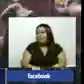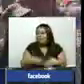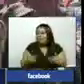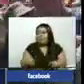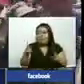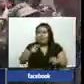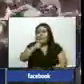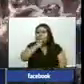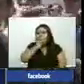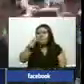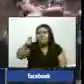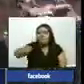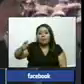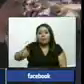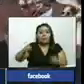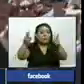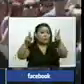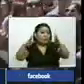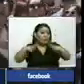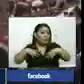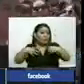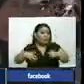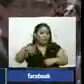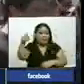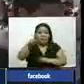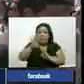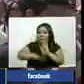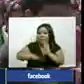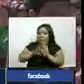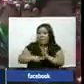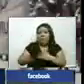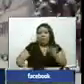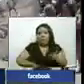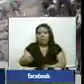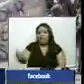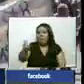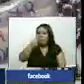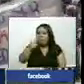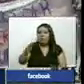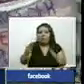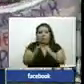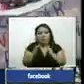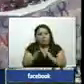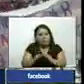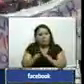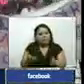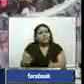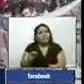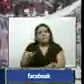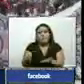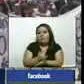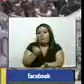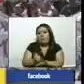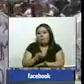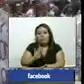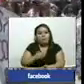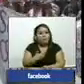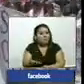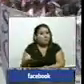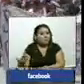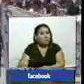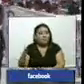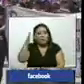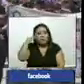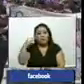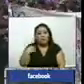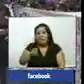mejores pensiones, salud y educación y rebajas en los servicios públicos, medicamentos, viviendas sociales e impuestos al patrimonio.